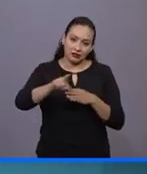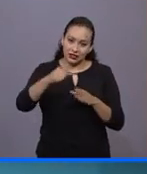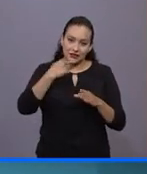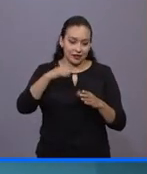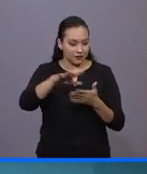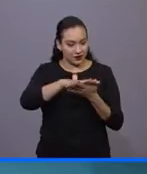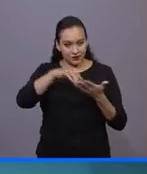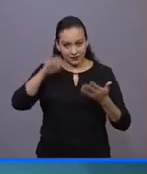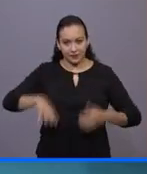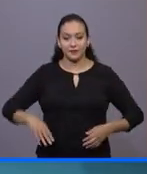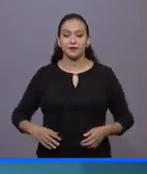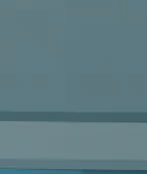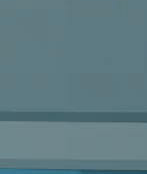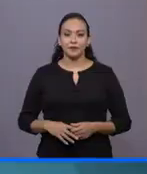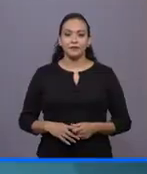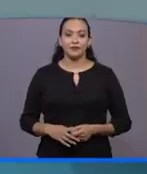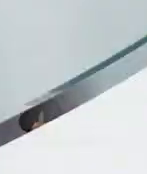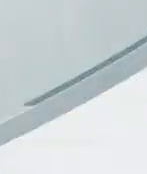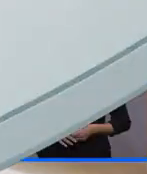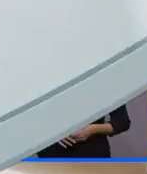plano.